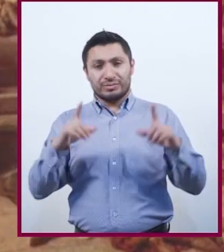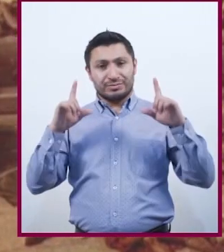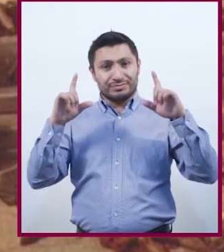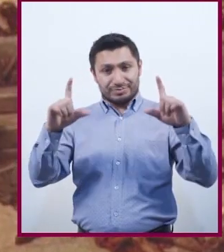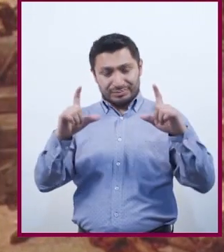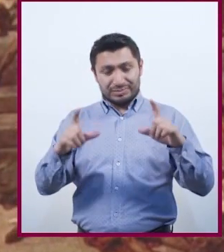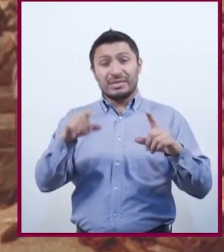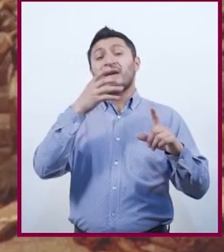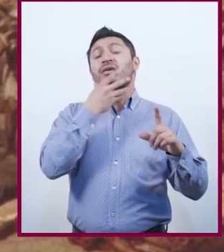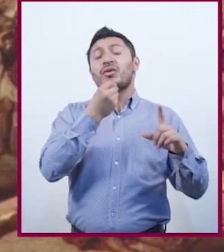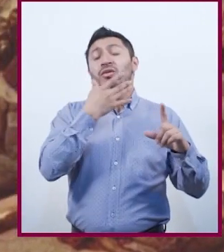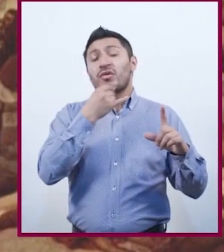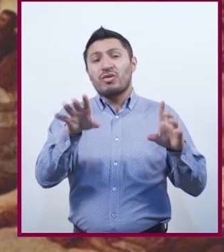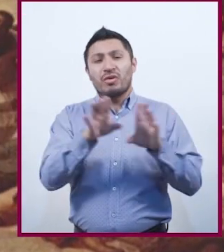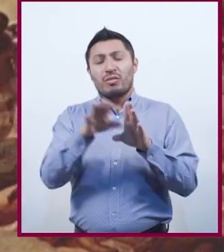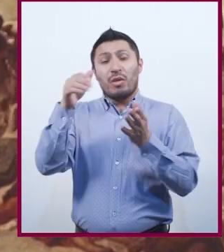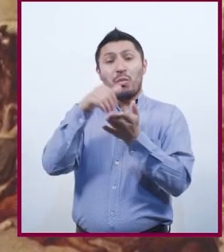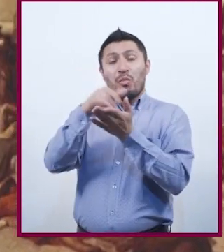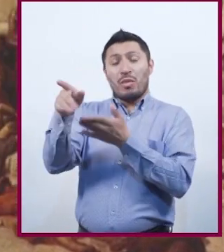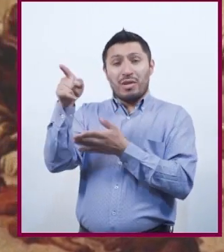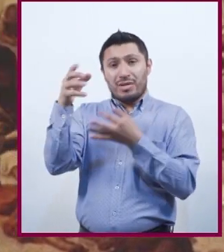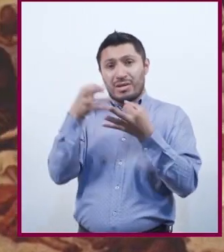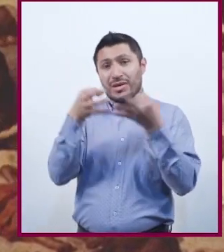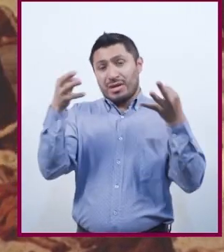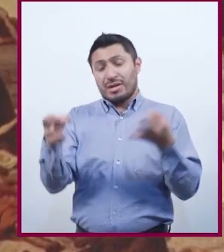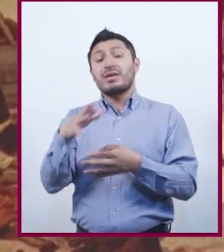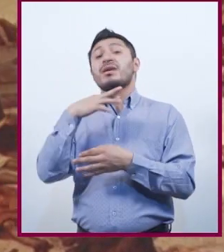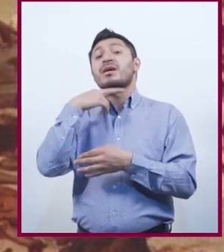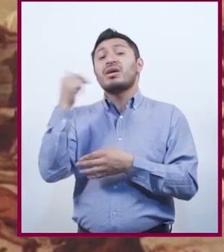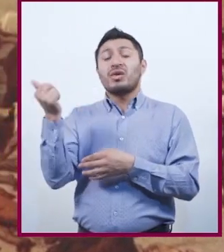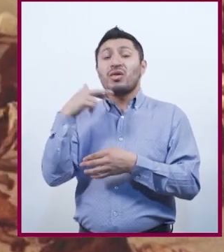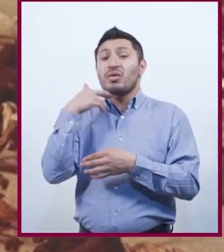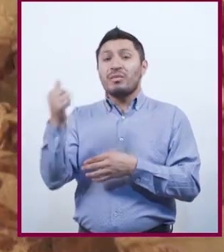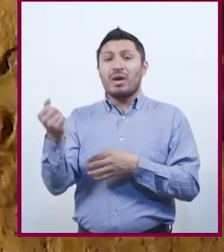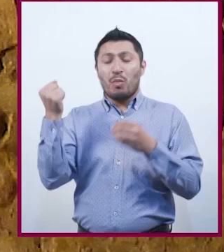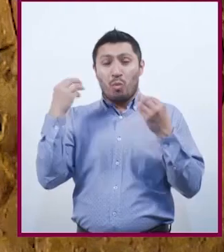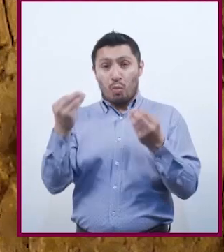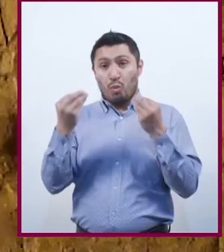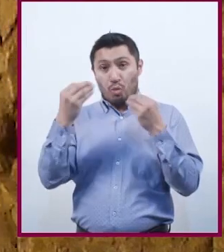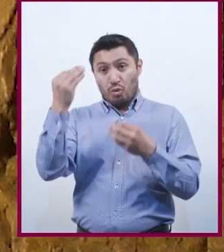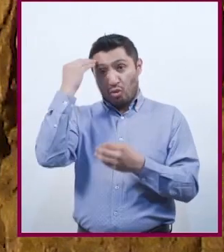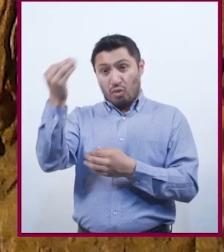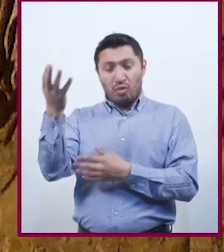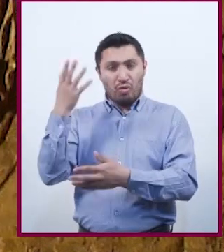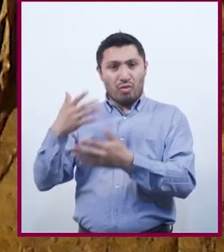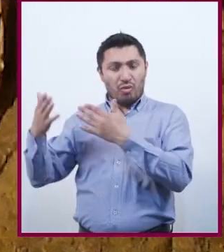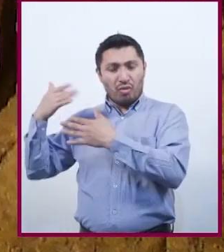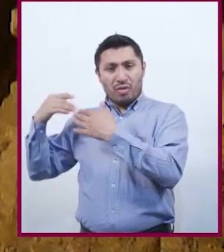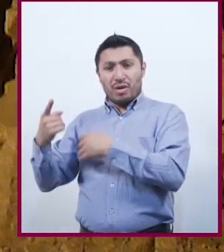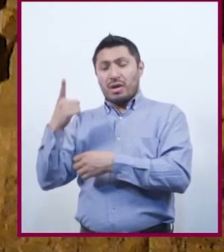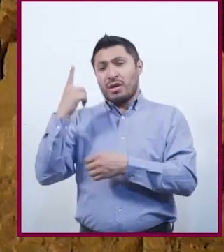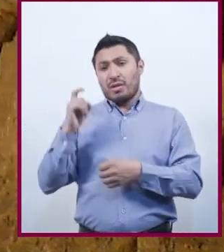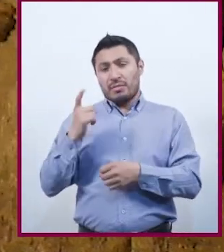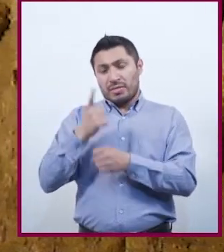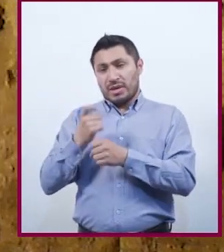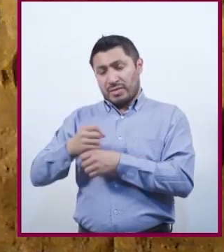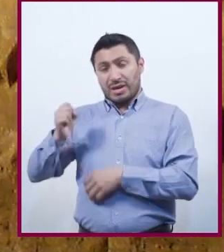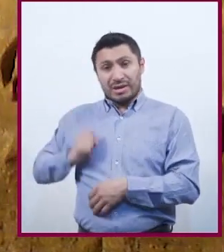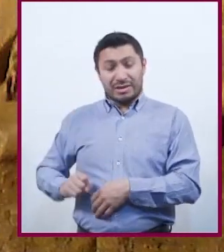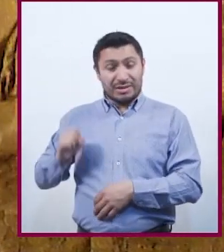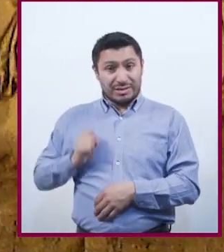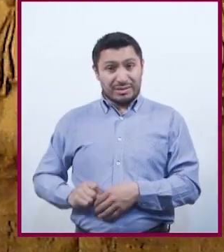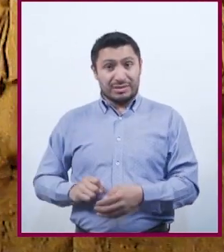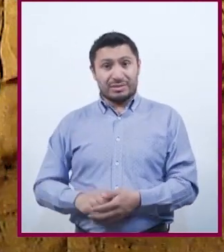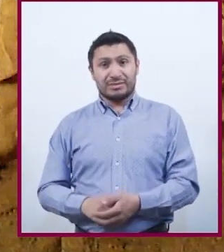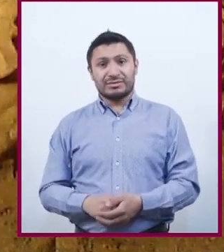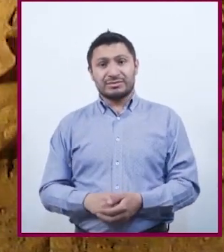Un paréntesis. Los judíos fueron expulsados de la región por los romanos, mucho tiempo atrás, durante el primer siglo de nuestra era.